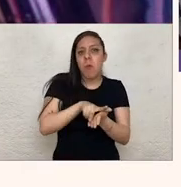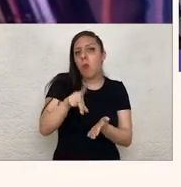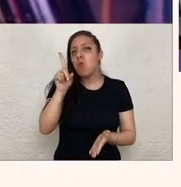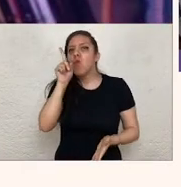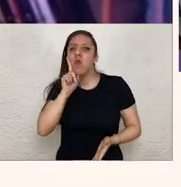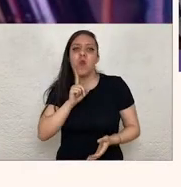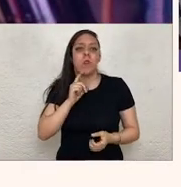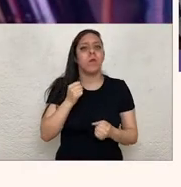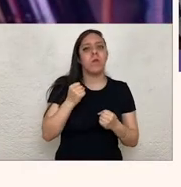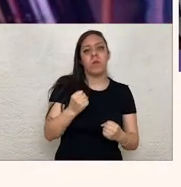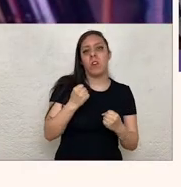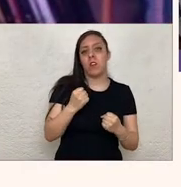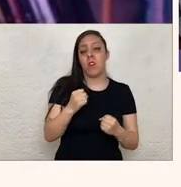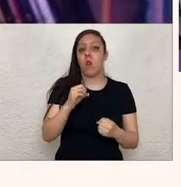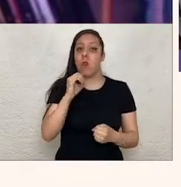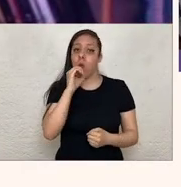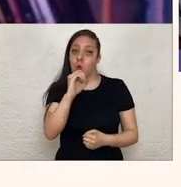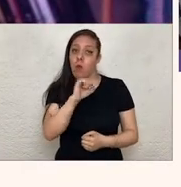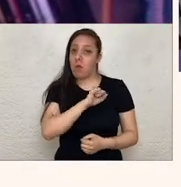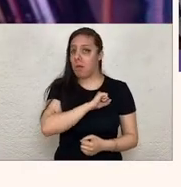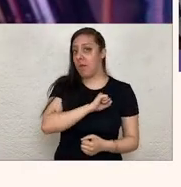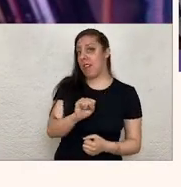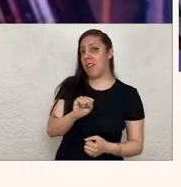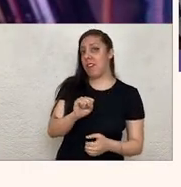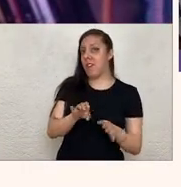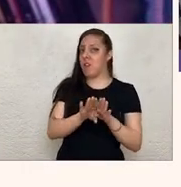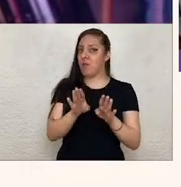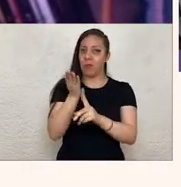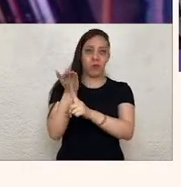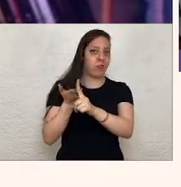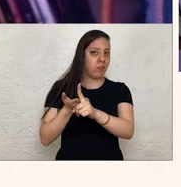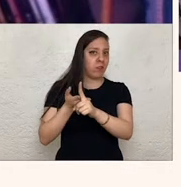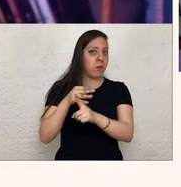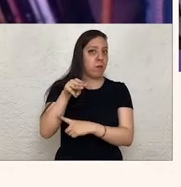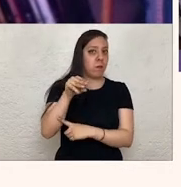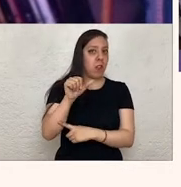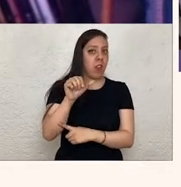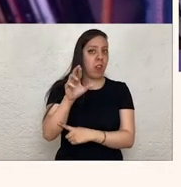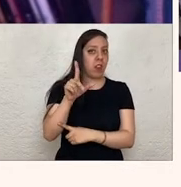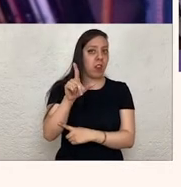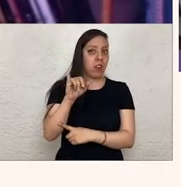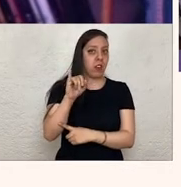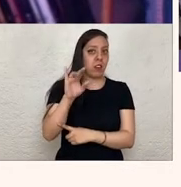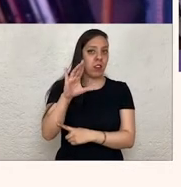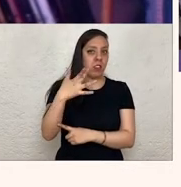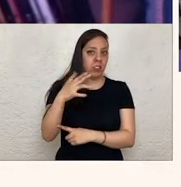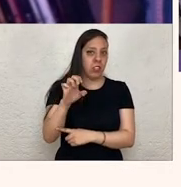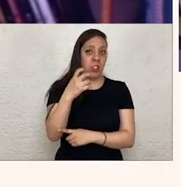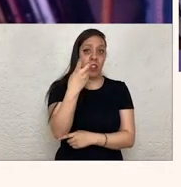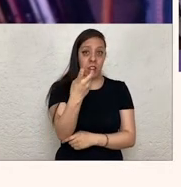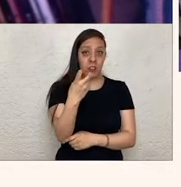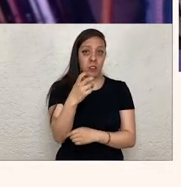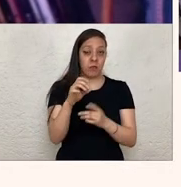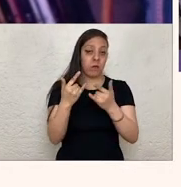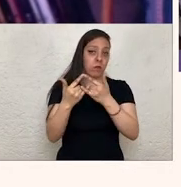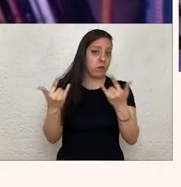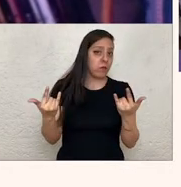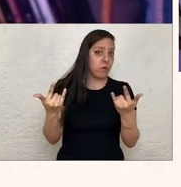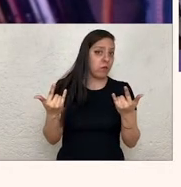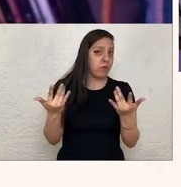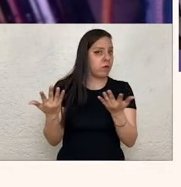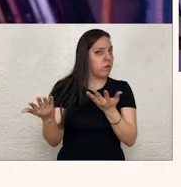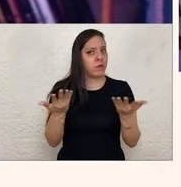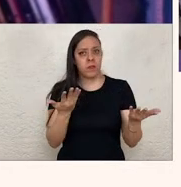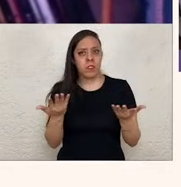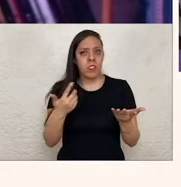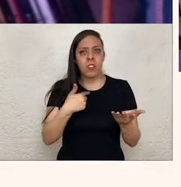fueron mujeres heroicas, ¿no? O fueron mujeres malas, como es el lugar que ocupa la Malinche en esta